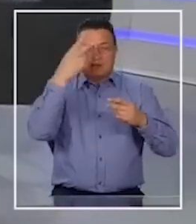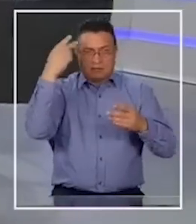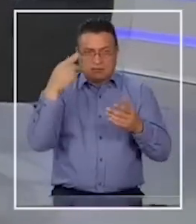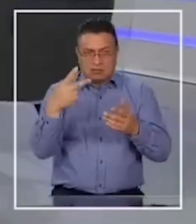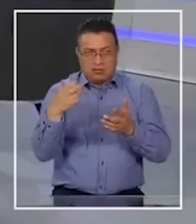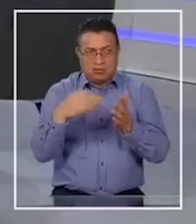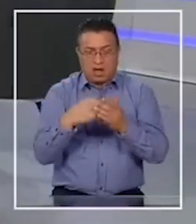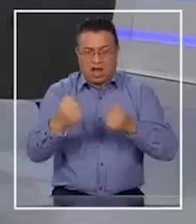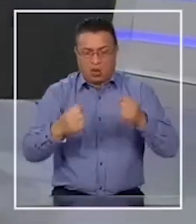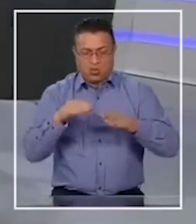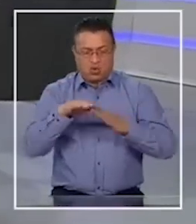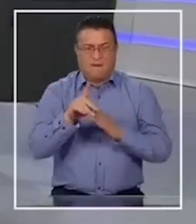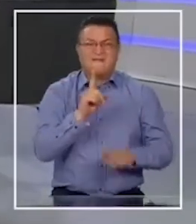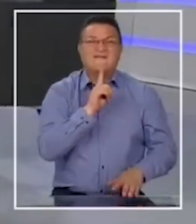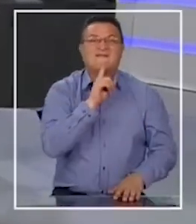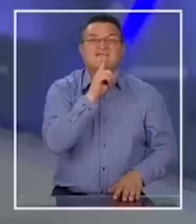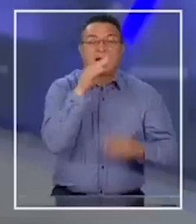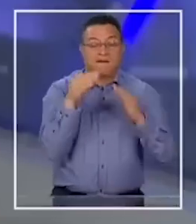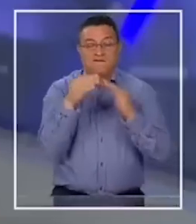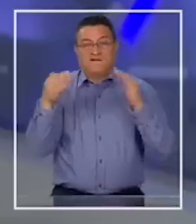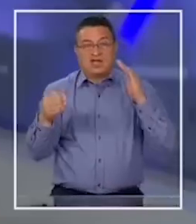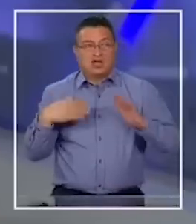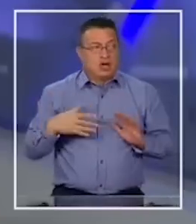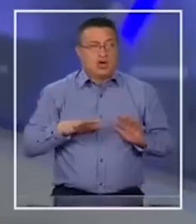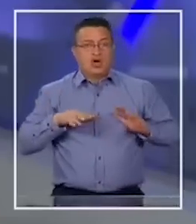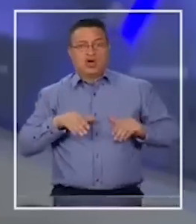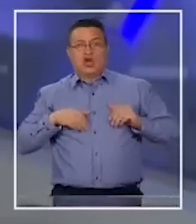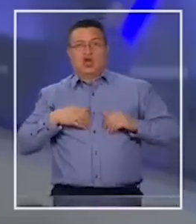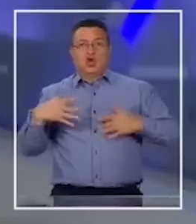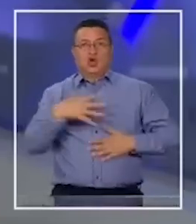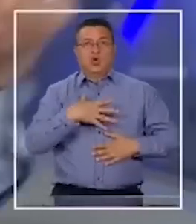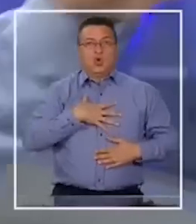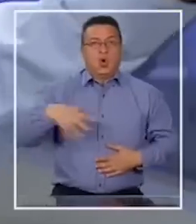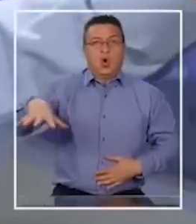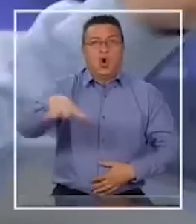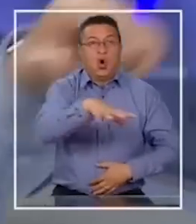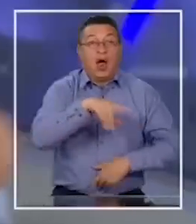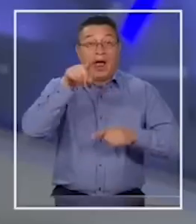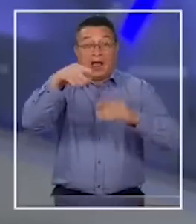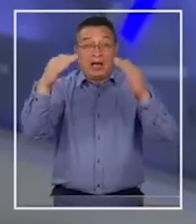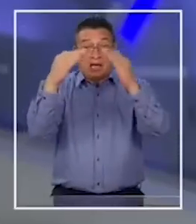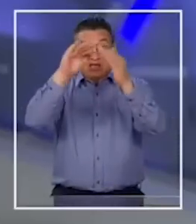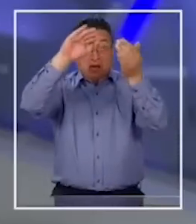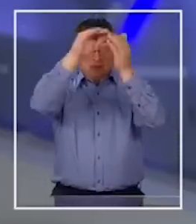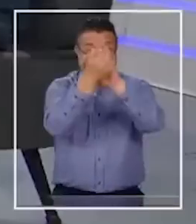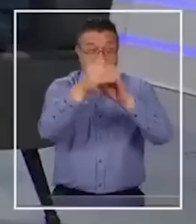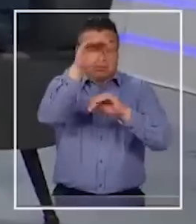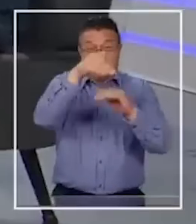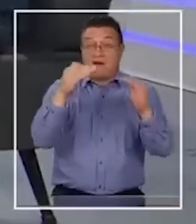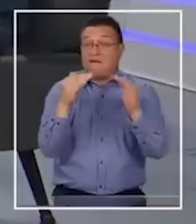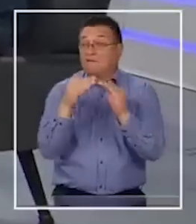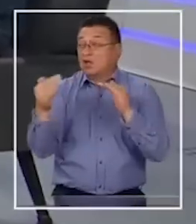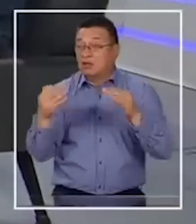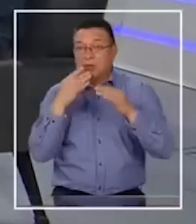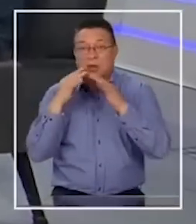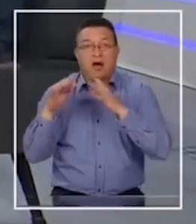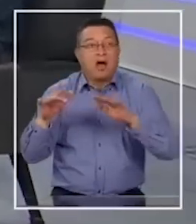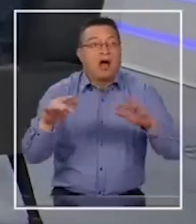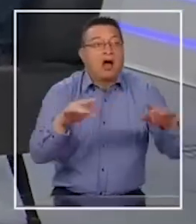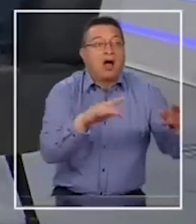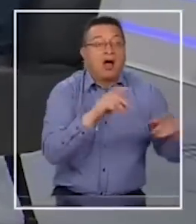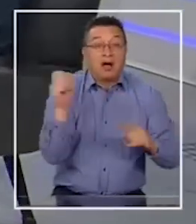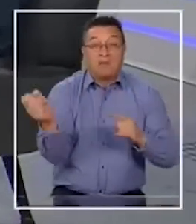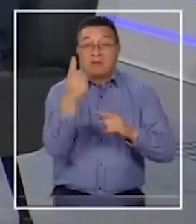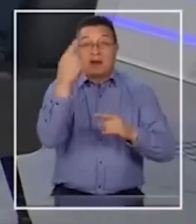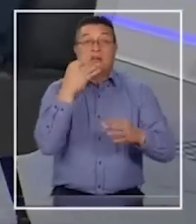con autos de alta gama los vecinos no podían salir entre fuegos artificiales y tiroteo cuando pasa esto los vecinos empiezan a hablar de hecho la